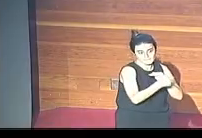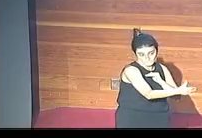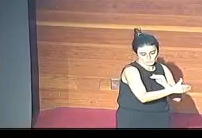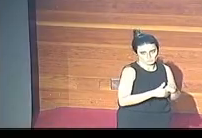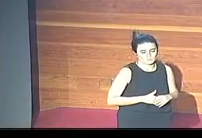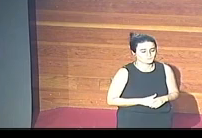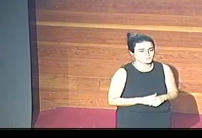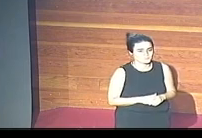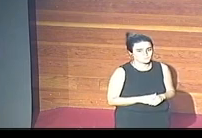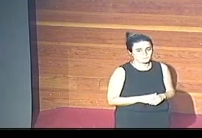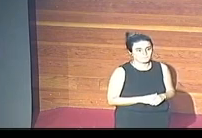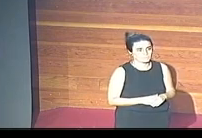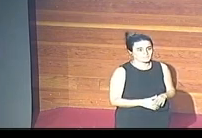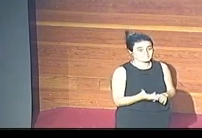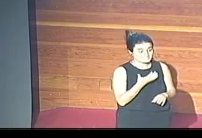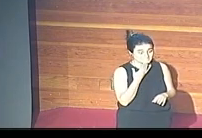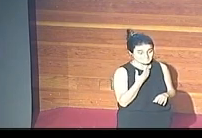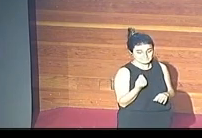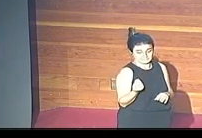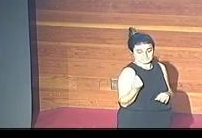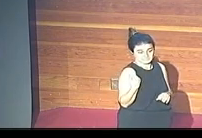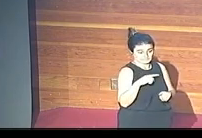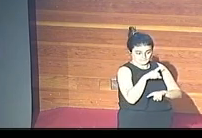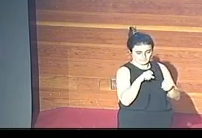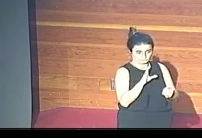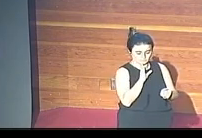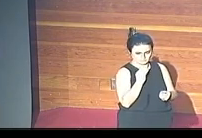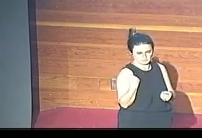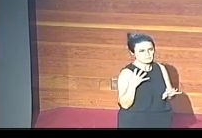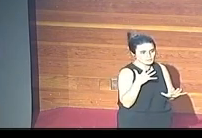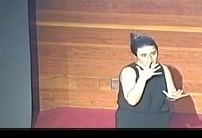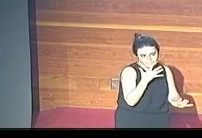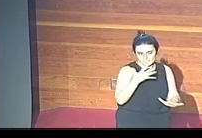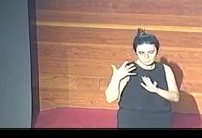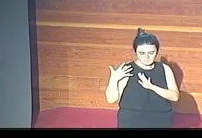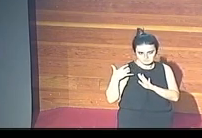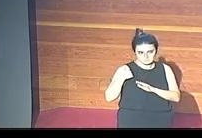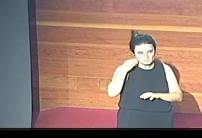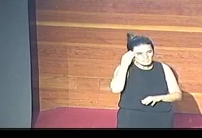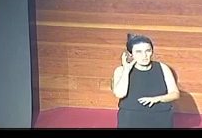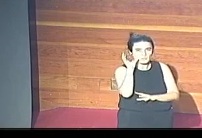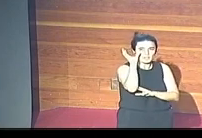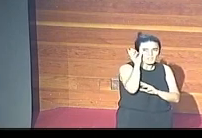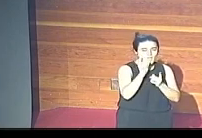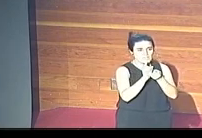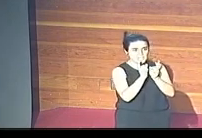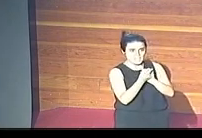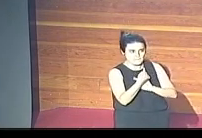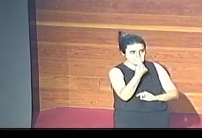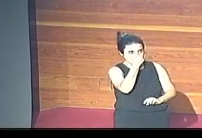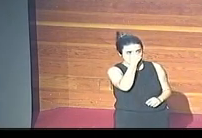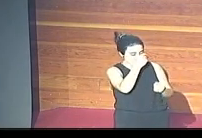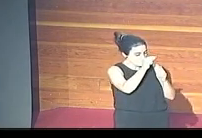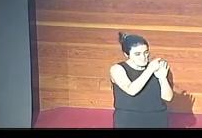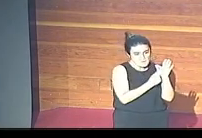si nos hubieran preguntado esto a lo mejor hace 10 años yo creo que el cambio climático no estaba entre nuestras